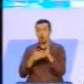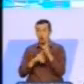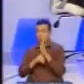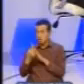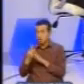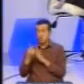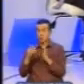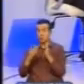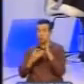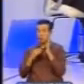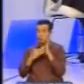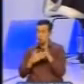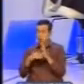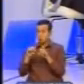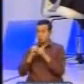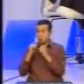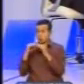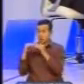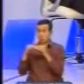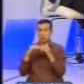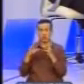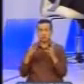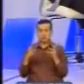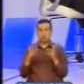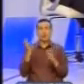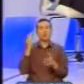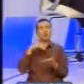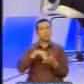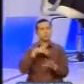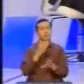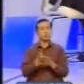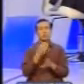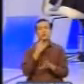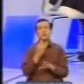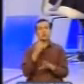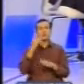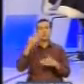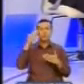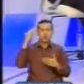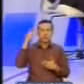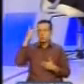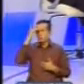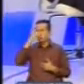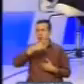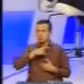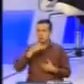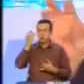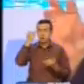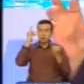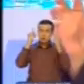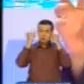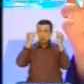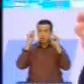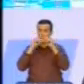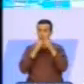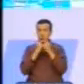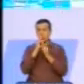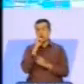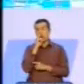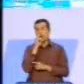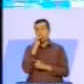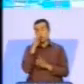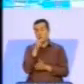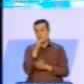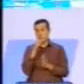desarrollo y modelo de sociedad para todos, que vuelve a plantear políticas, medidas, iniciativas para grupos privilegiados y